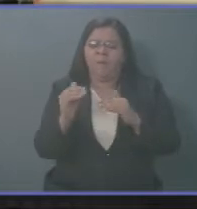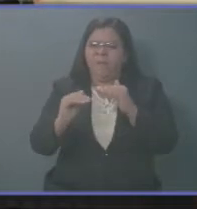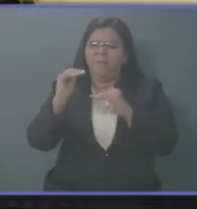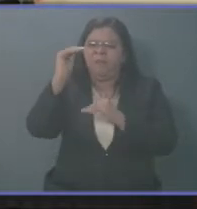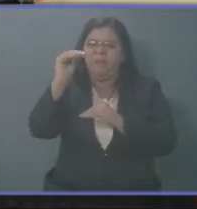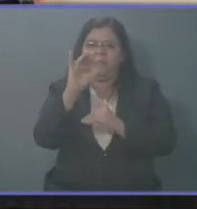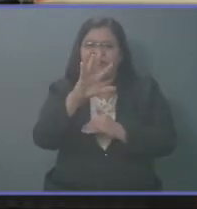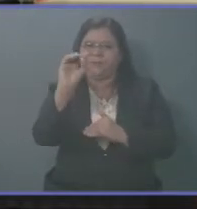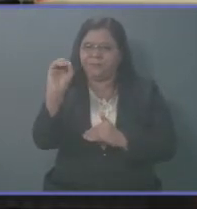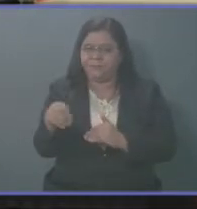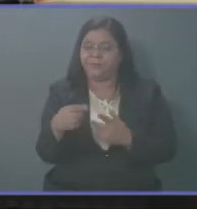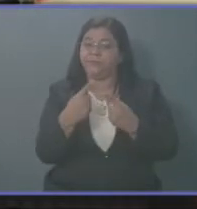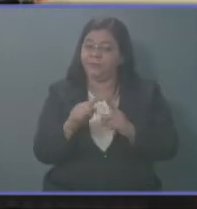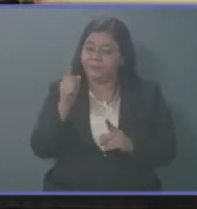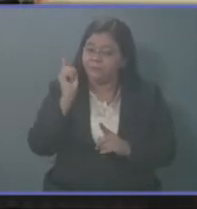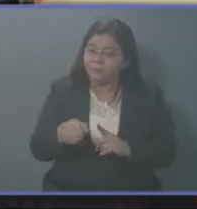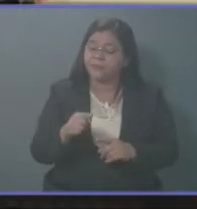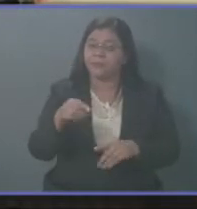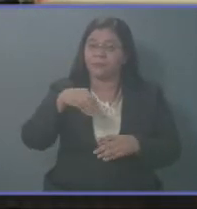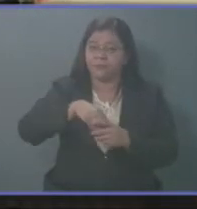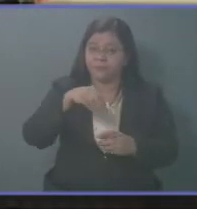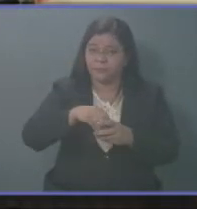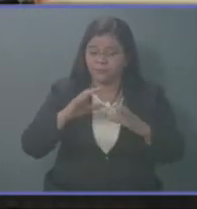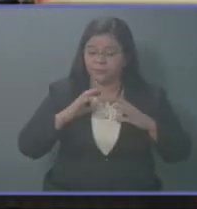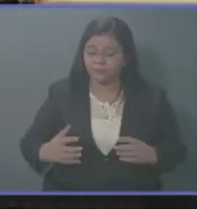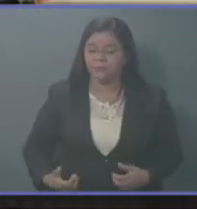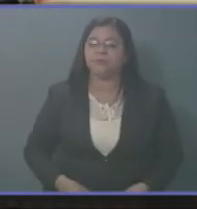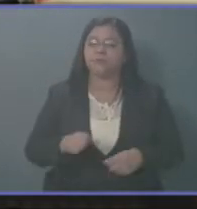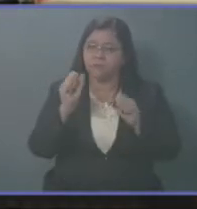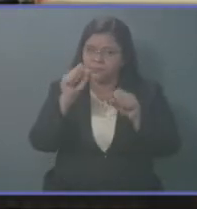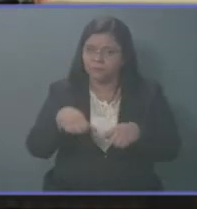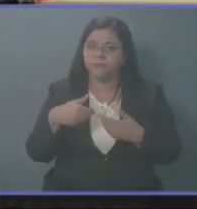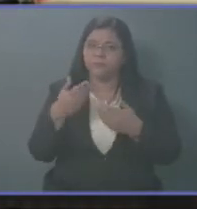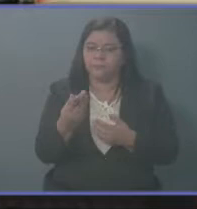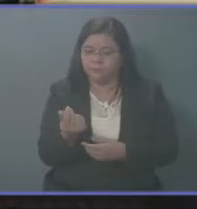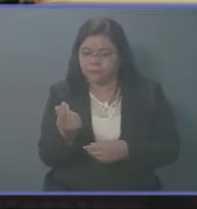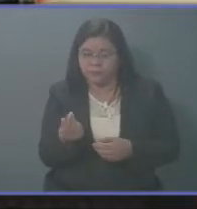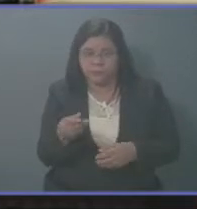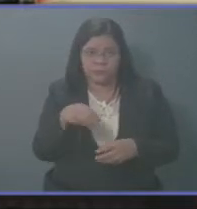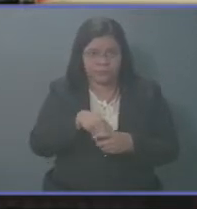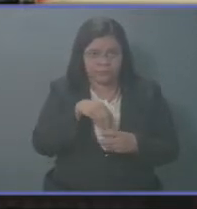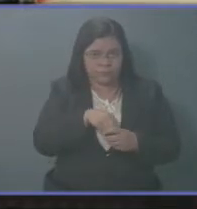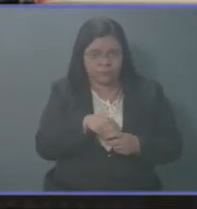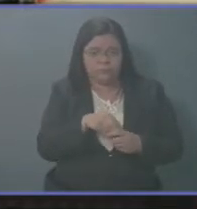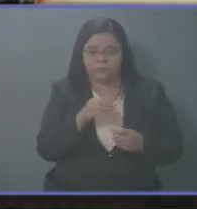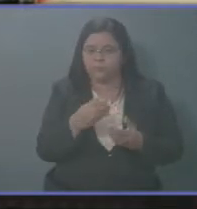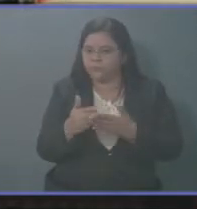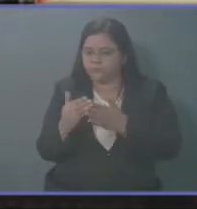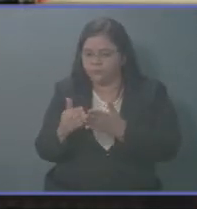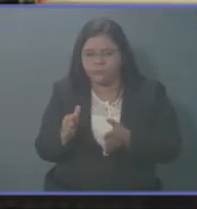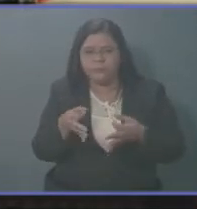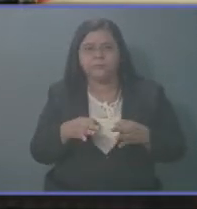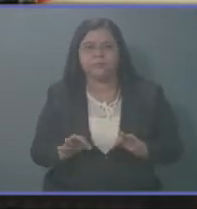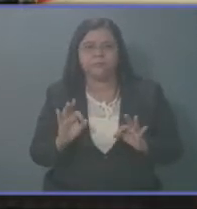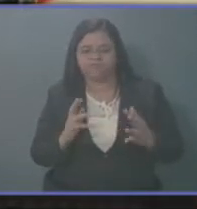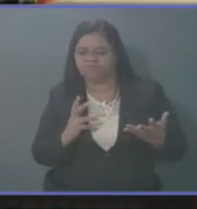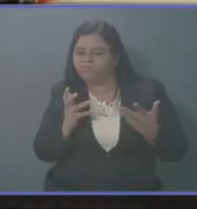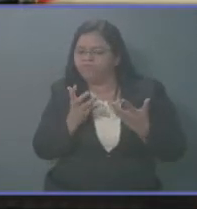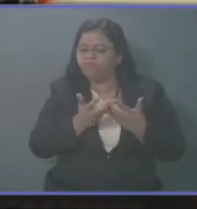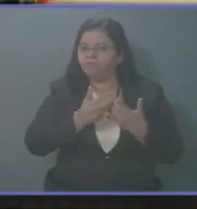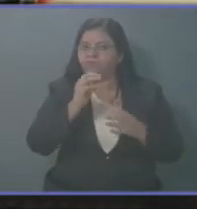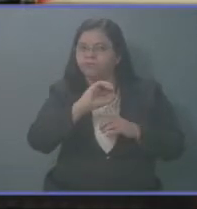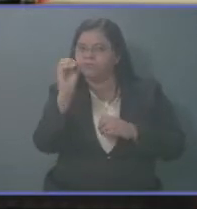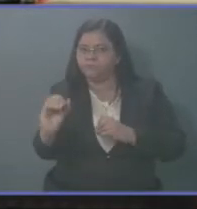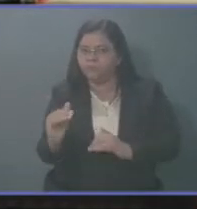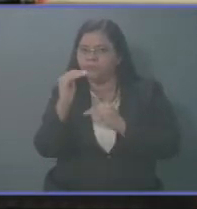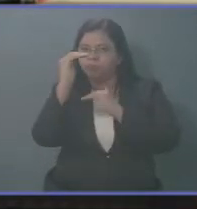5%, sino que obligaría a los bancos estatales a utilizar los capitales obtenidos a diferentes precios que no se ajustan a la tasa máxima